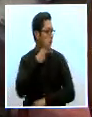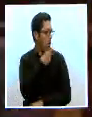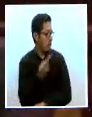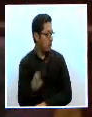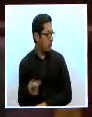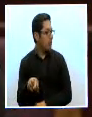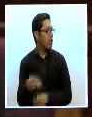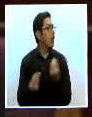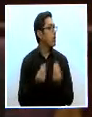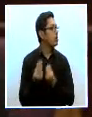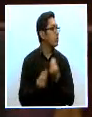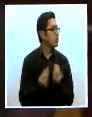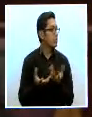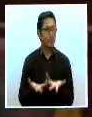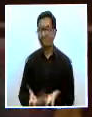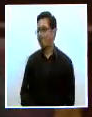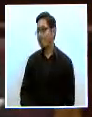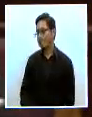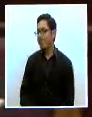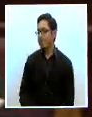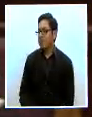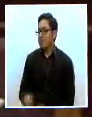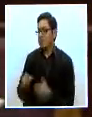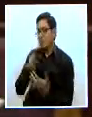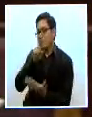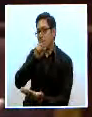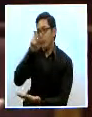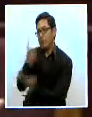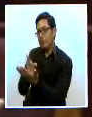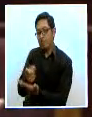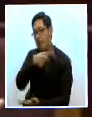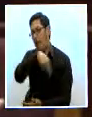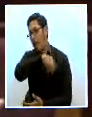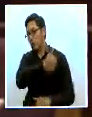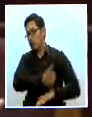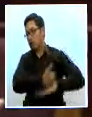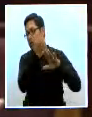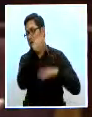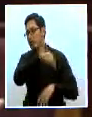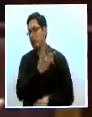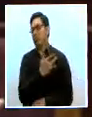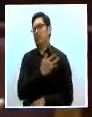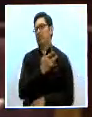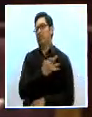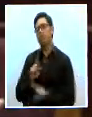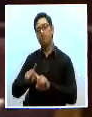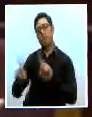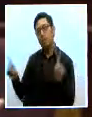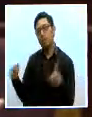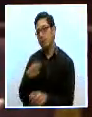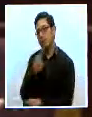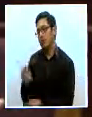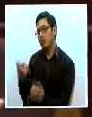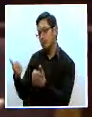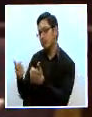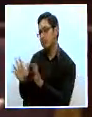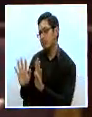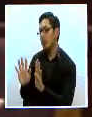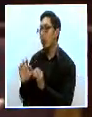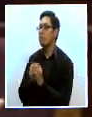concejales pero hay que decirlo con como es antes de la campaña no solamente fueron estos acuerdos también era unas cuentos de